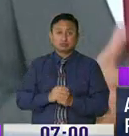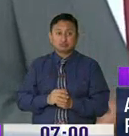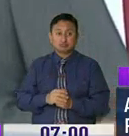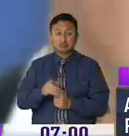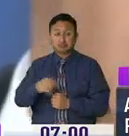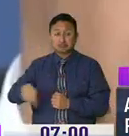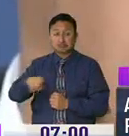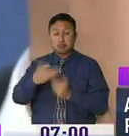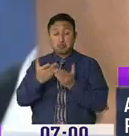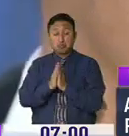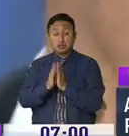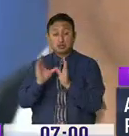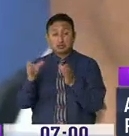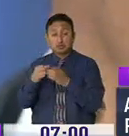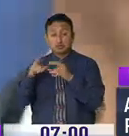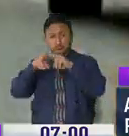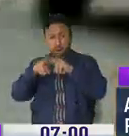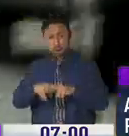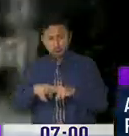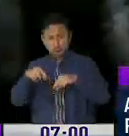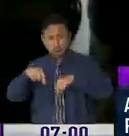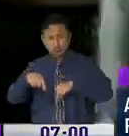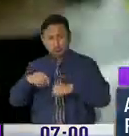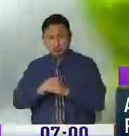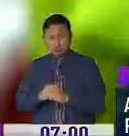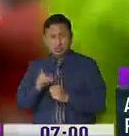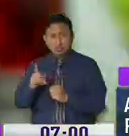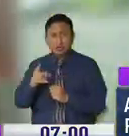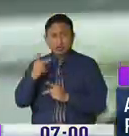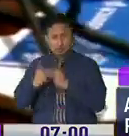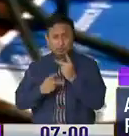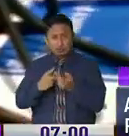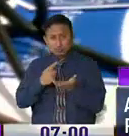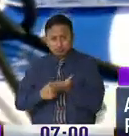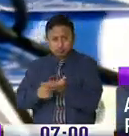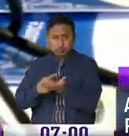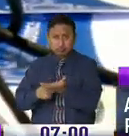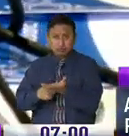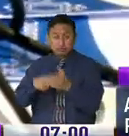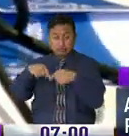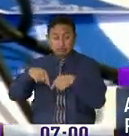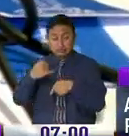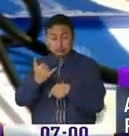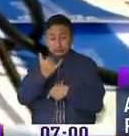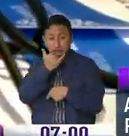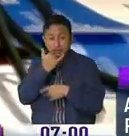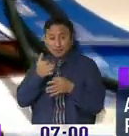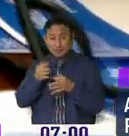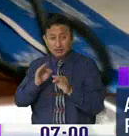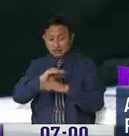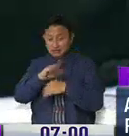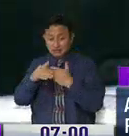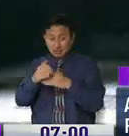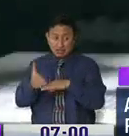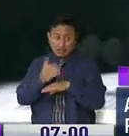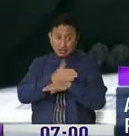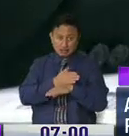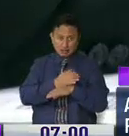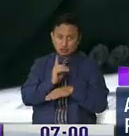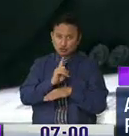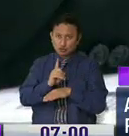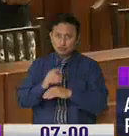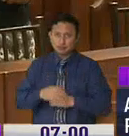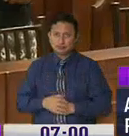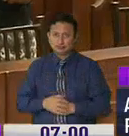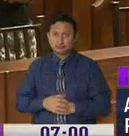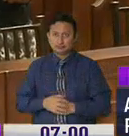Fiscalización minuciosidad en el proceso para que no existan errores de forma como ocurrió en el juicio de Celi, al no